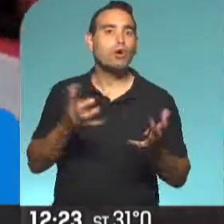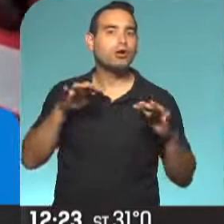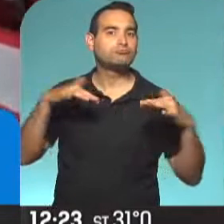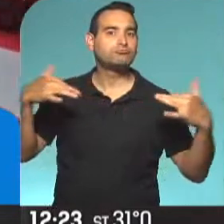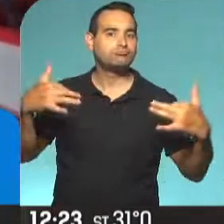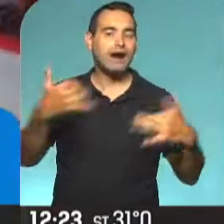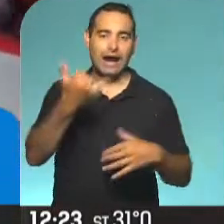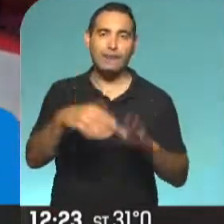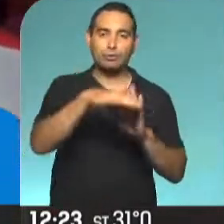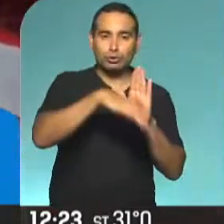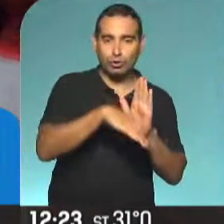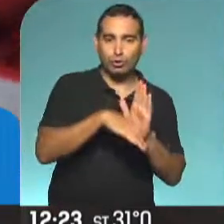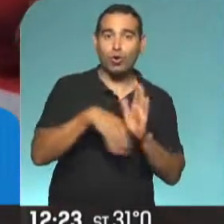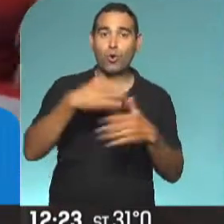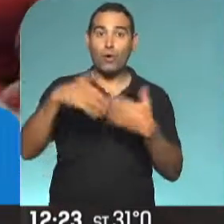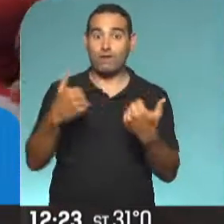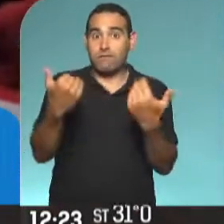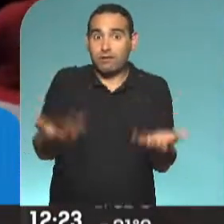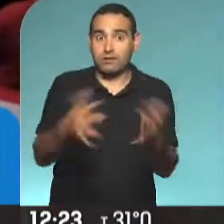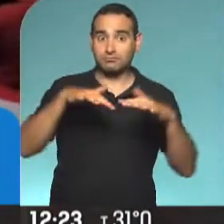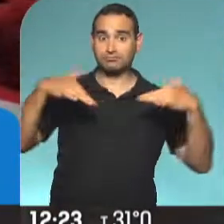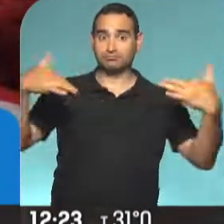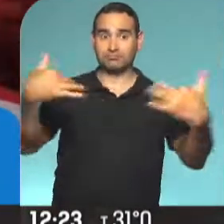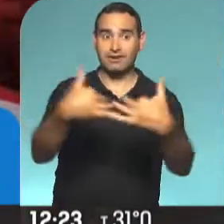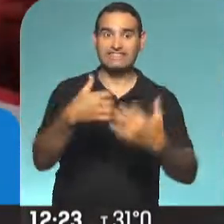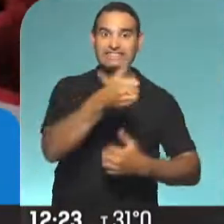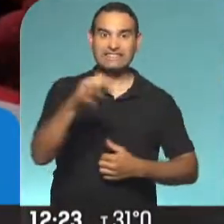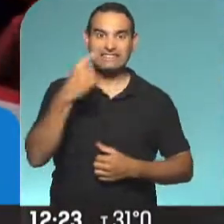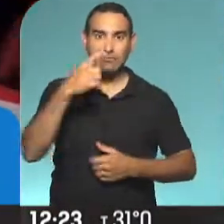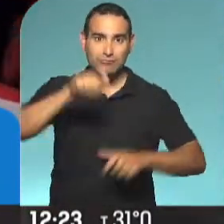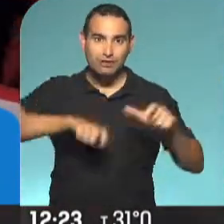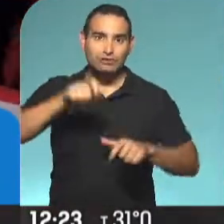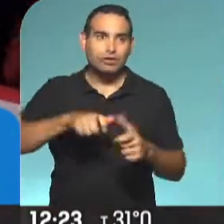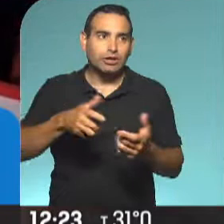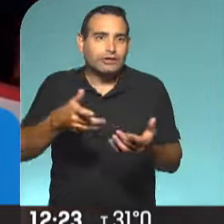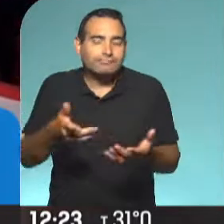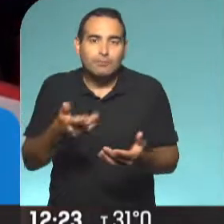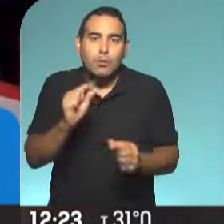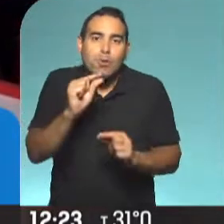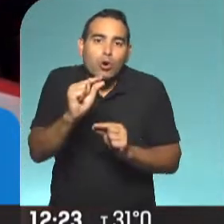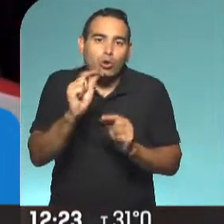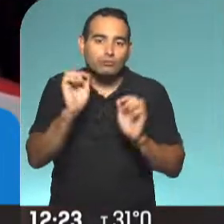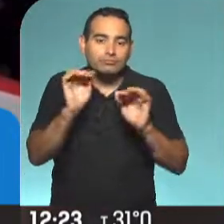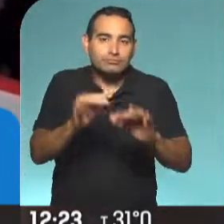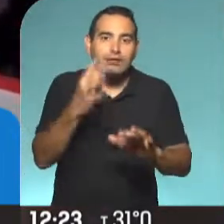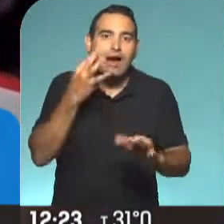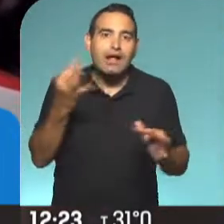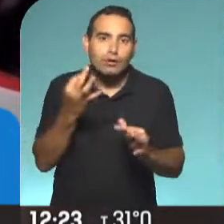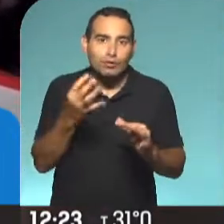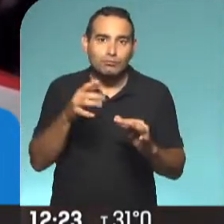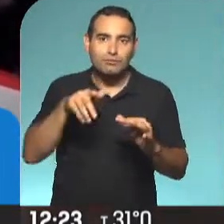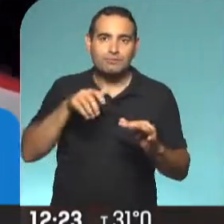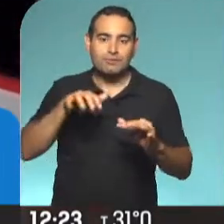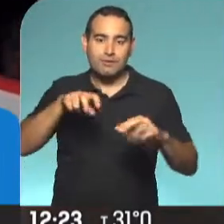Hay un protocolo, se juega al aire libre, tenemos una capacidad de 60.000 personas, por lo menos, de a poquito los vamos distribuyendo,